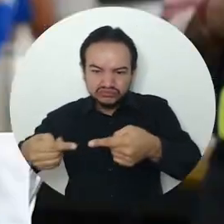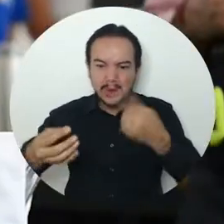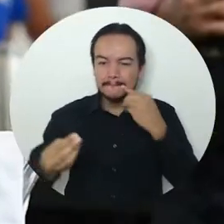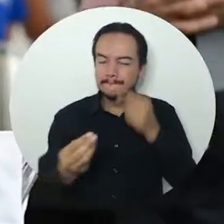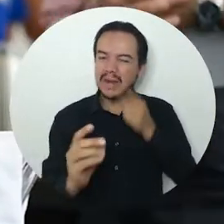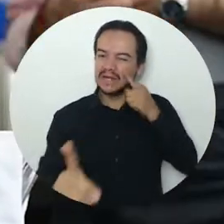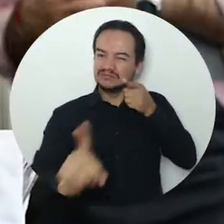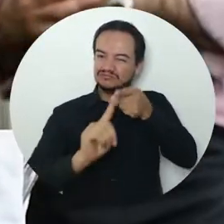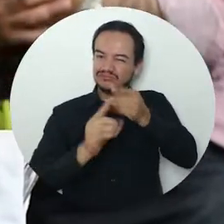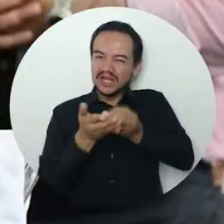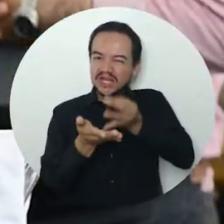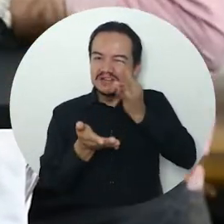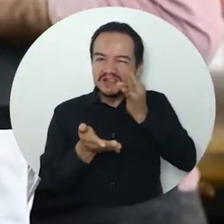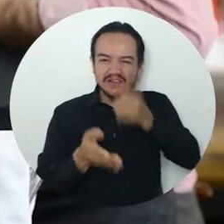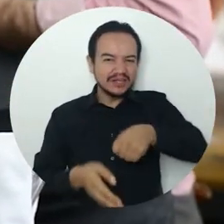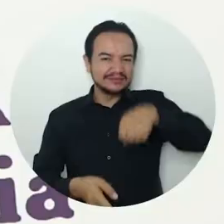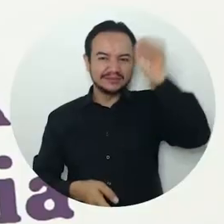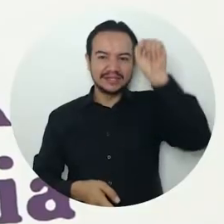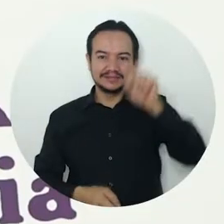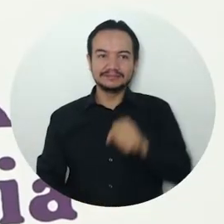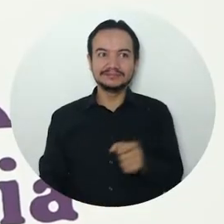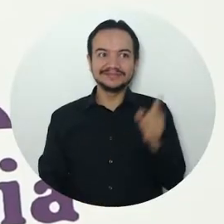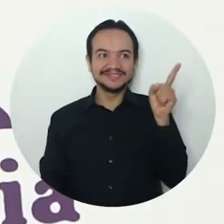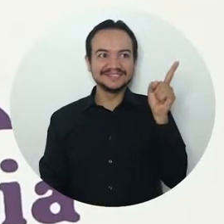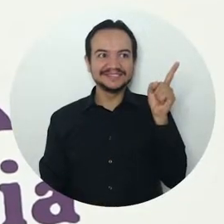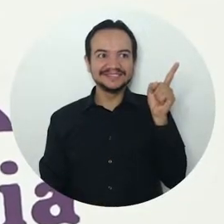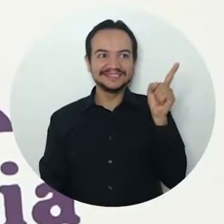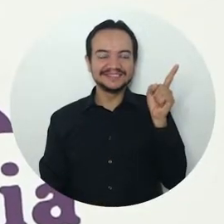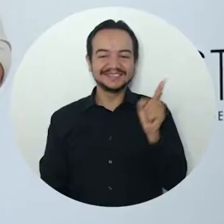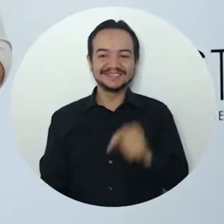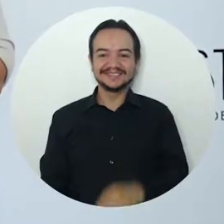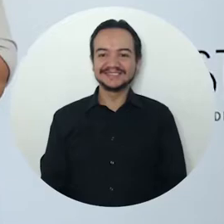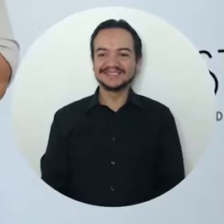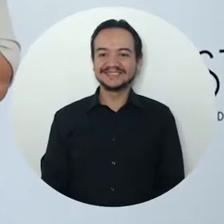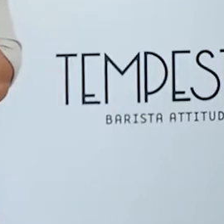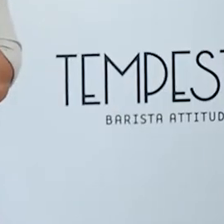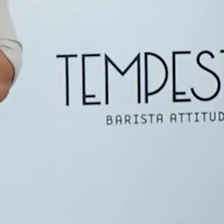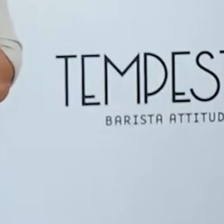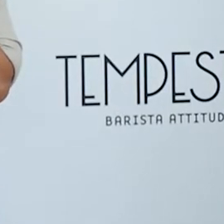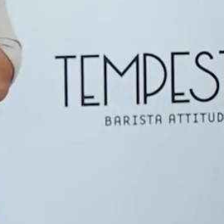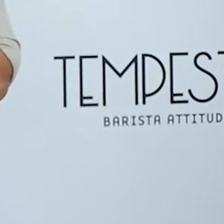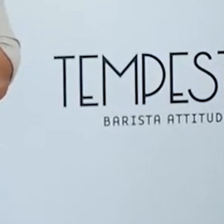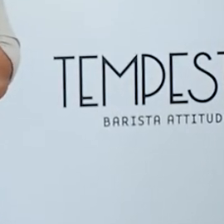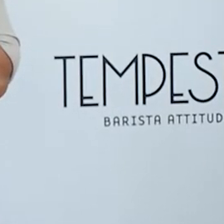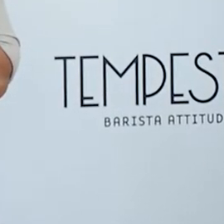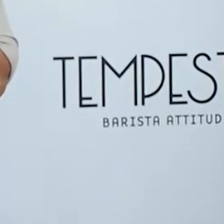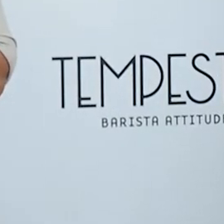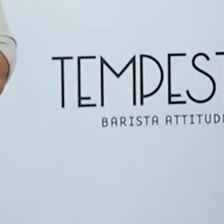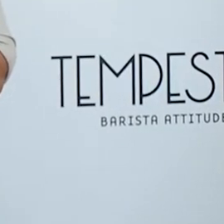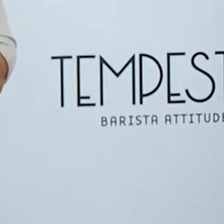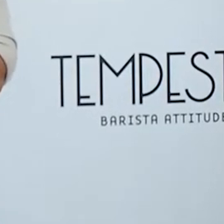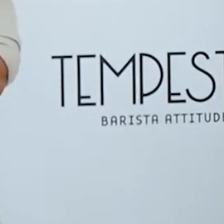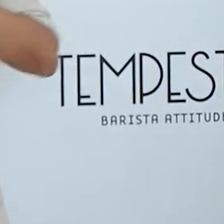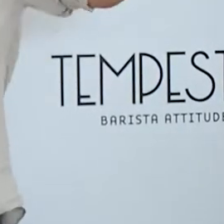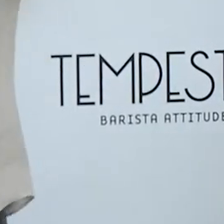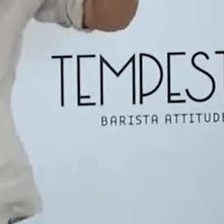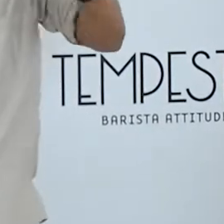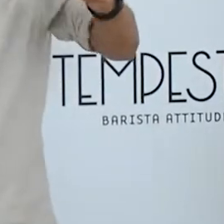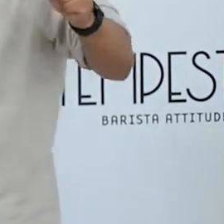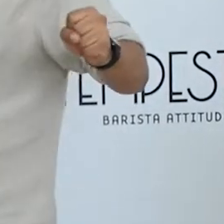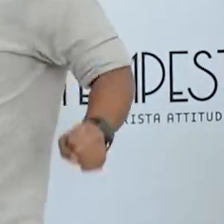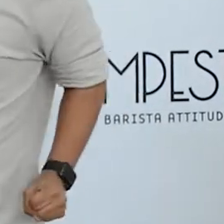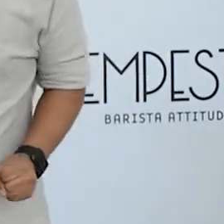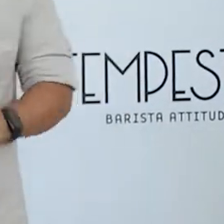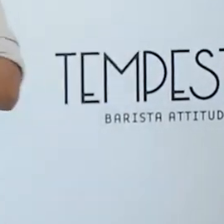pusieron a prueba sus conocimientos en la preparación de este producto insignia de Colombia. Primer puesto para el señor Edwin Tato.